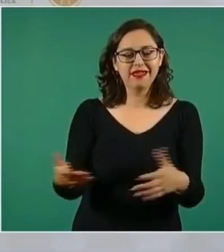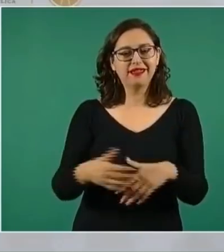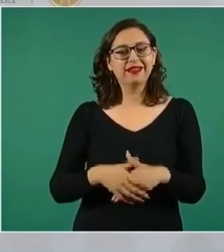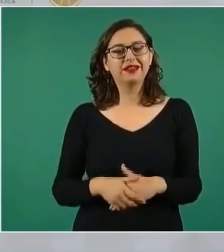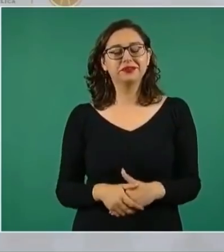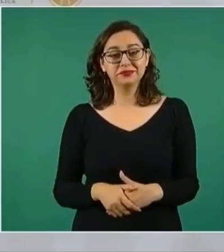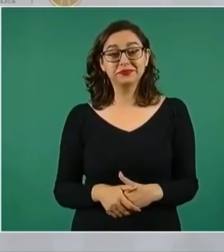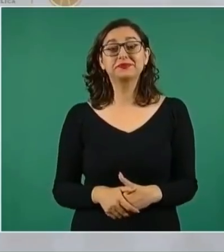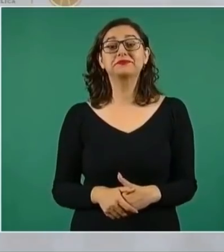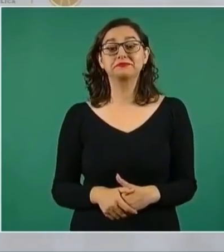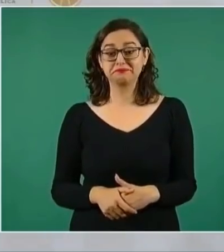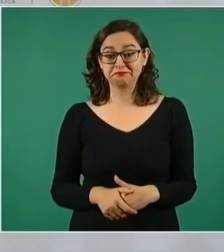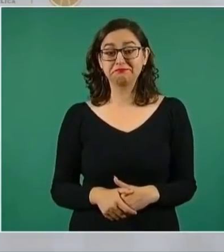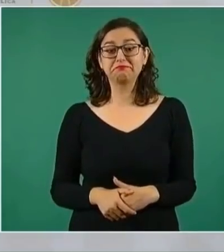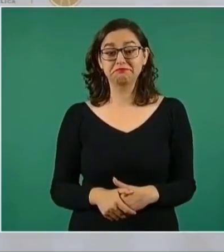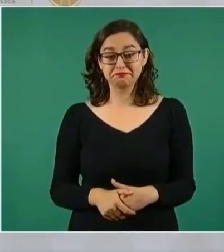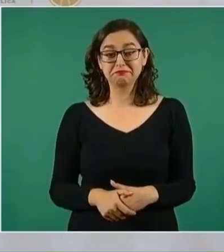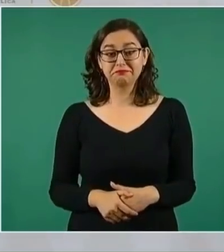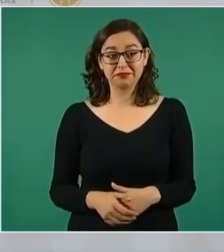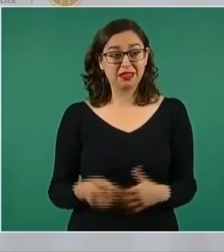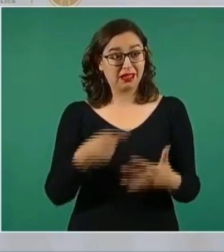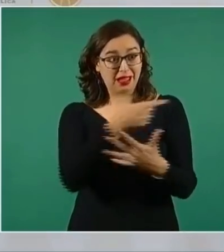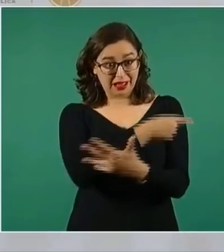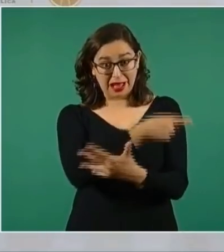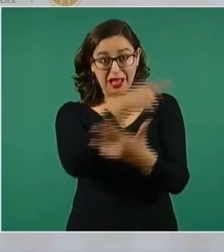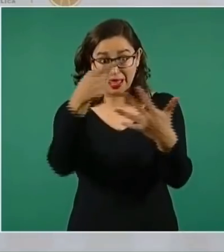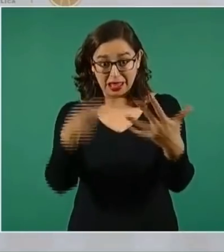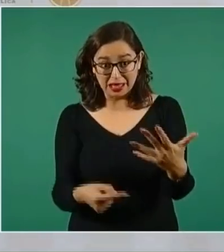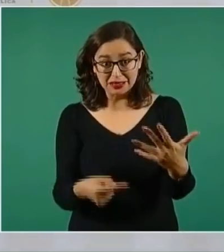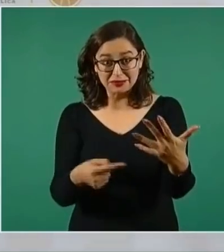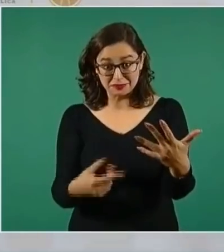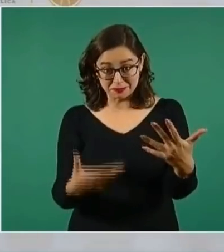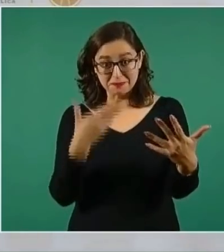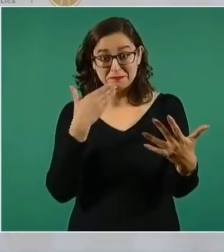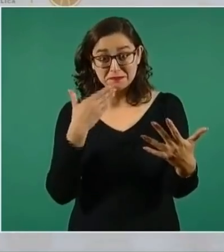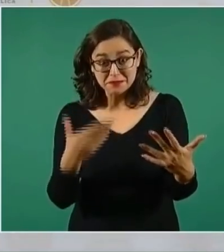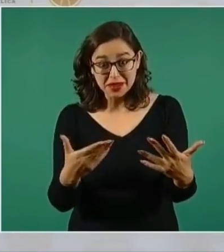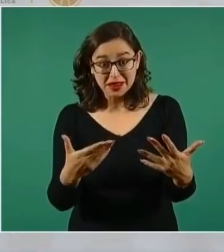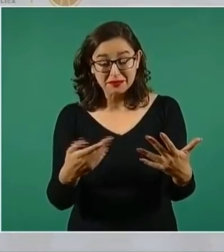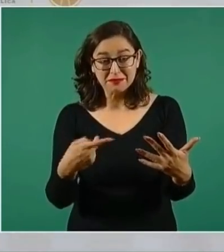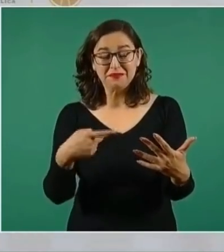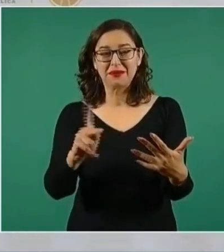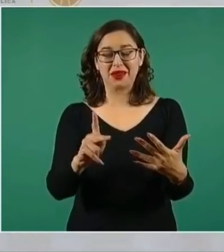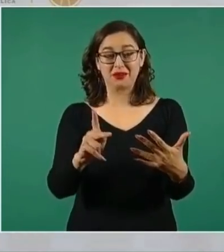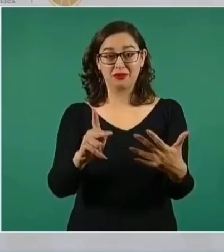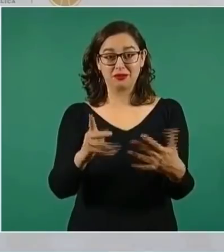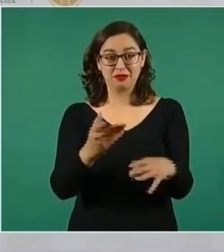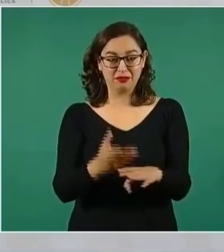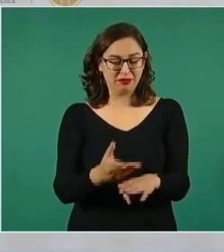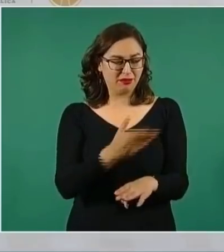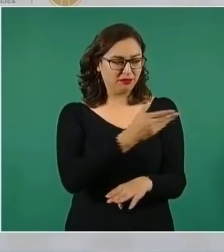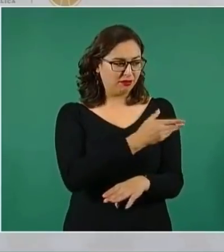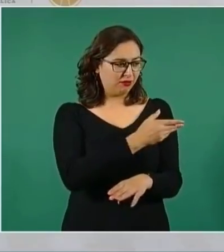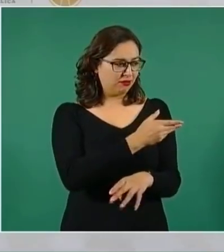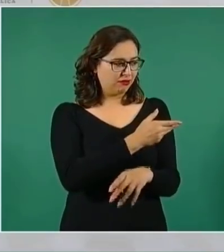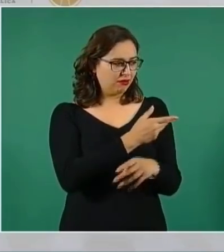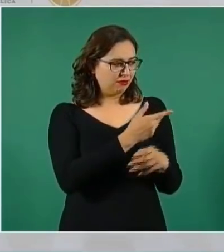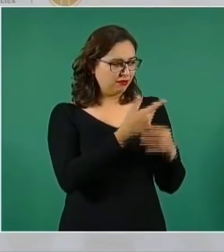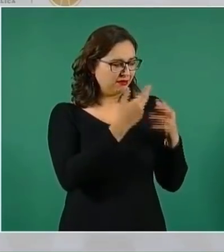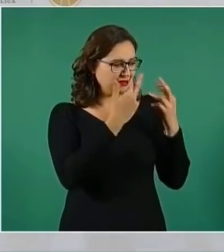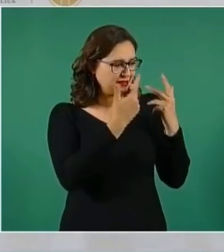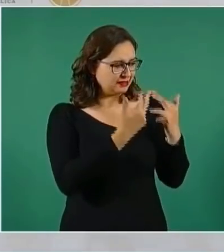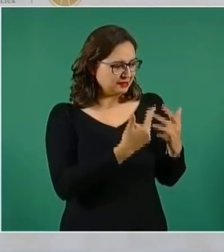más, no es suficiente, y